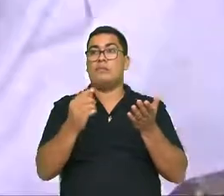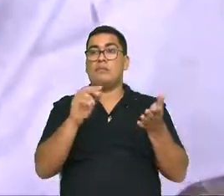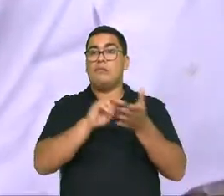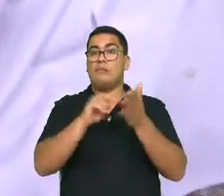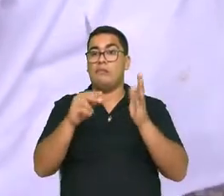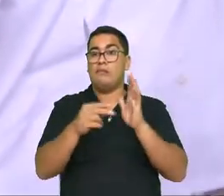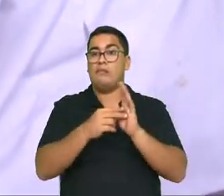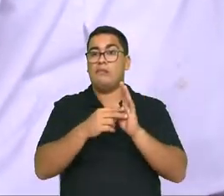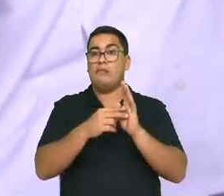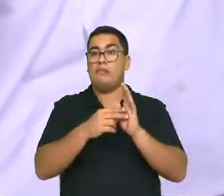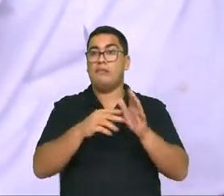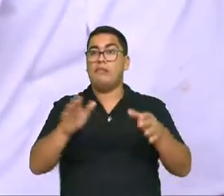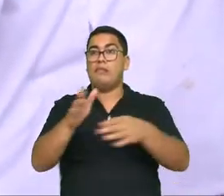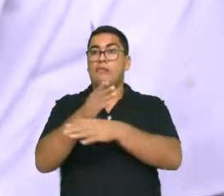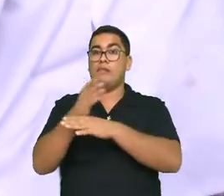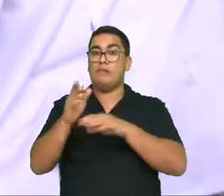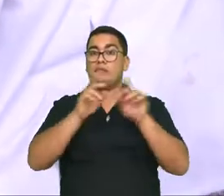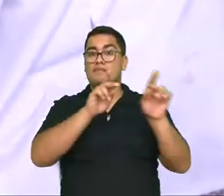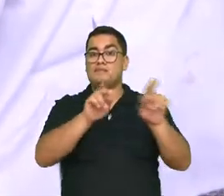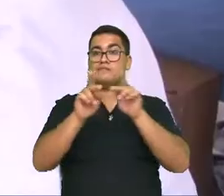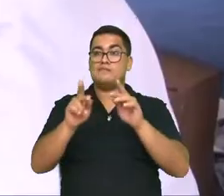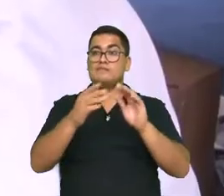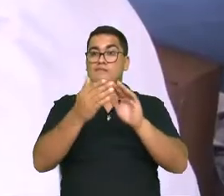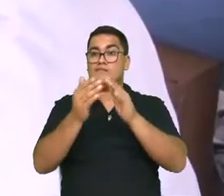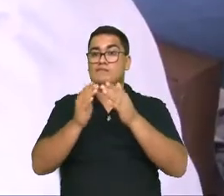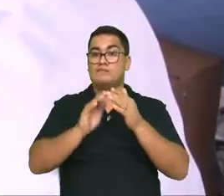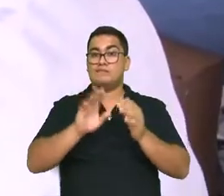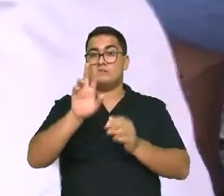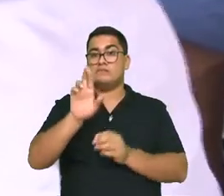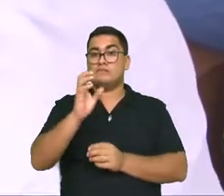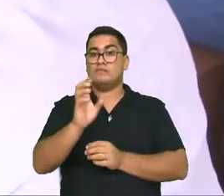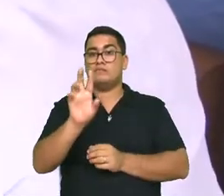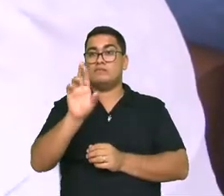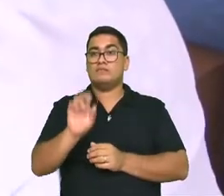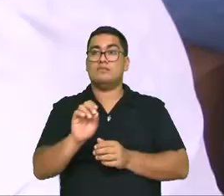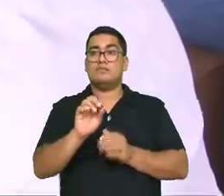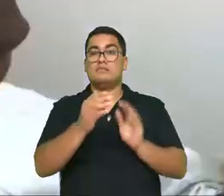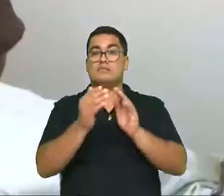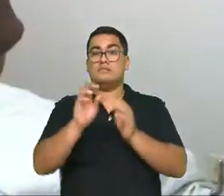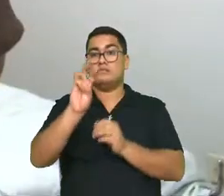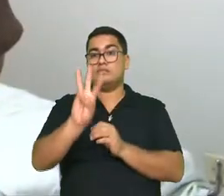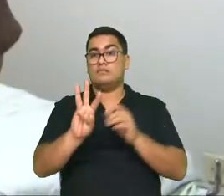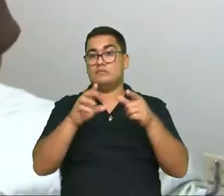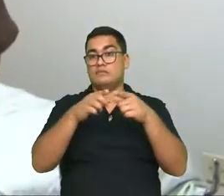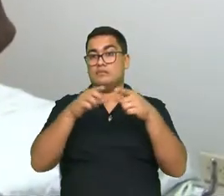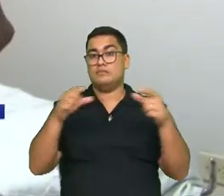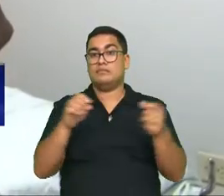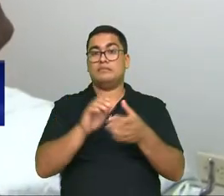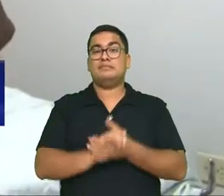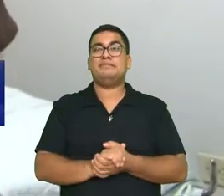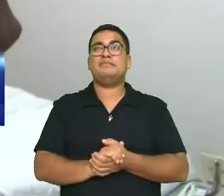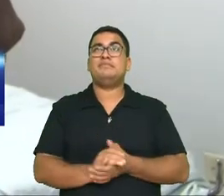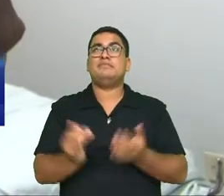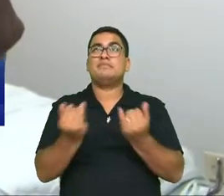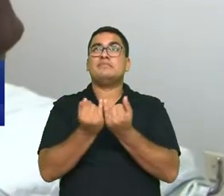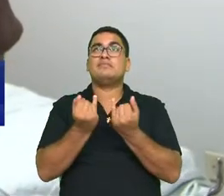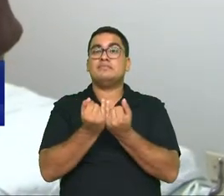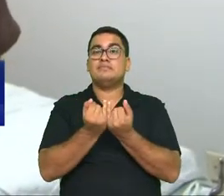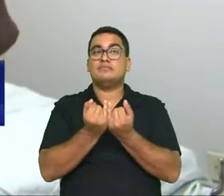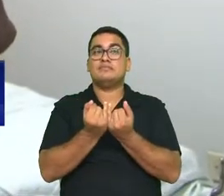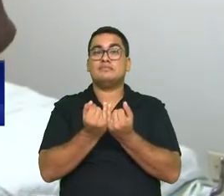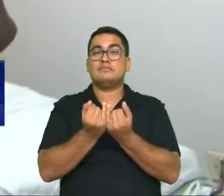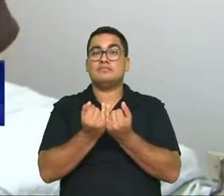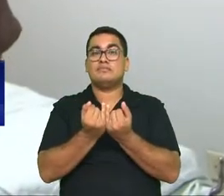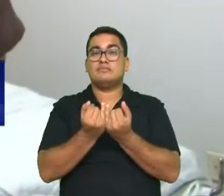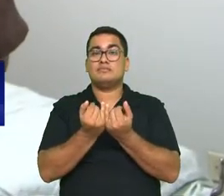hogares de los ciudadanos del barrio El Recreo en el distrito número 3 de Managua. De igual manera, estamos otorgando lo que son los servicios